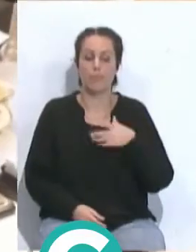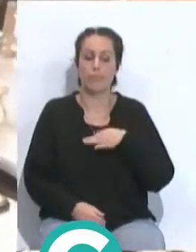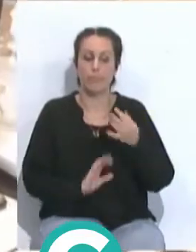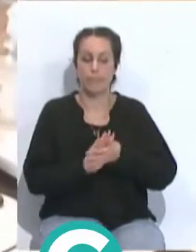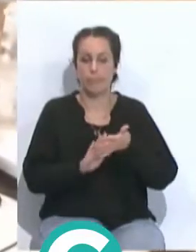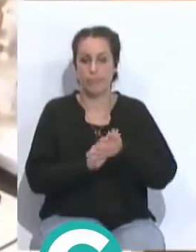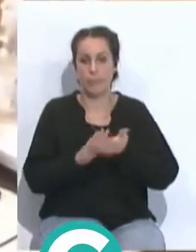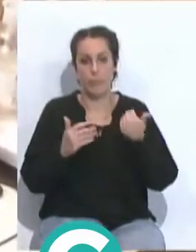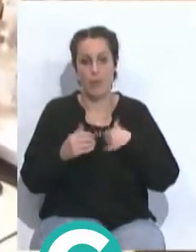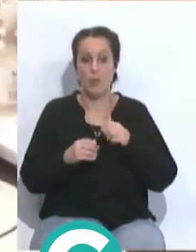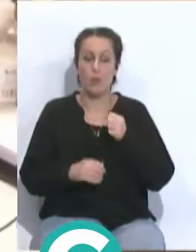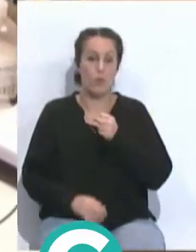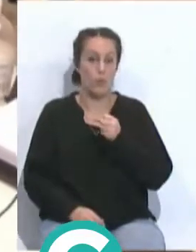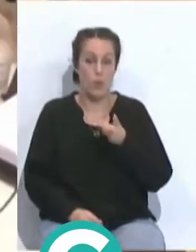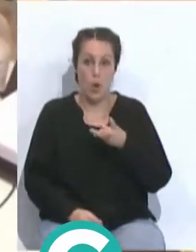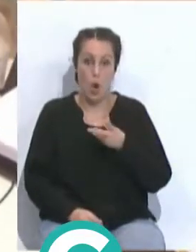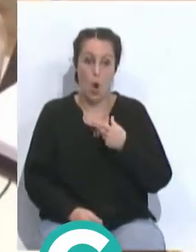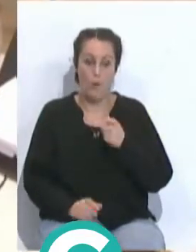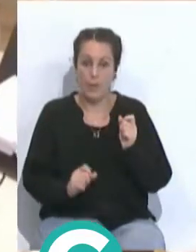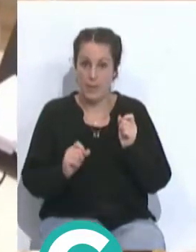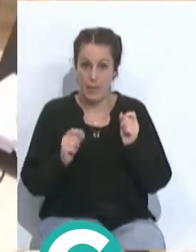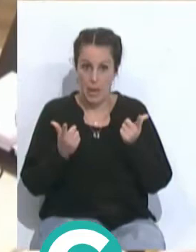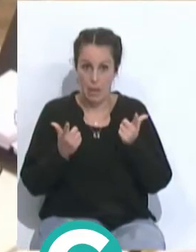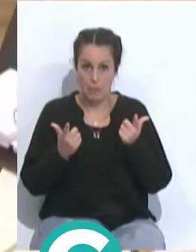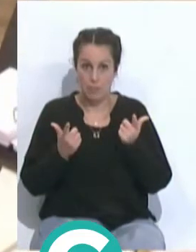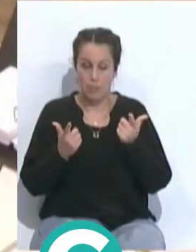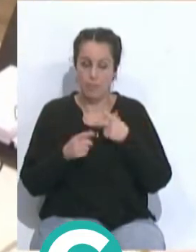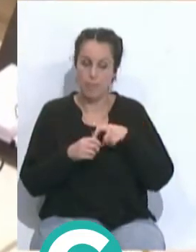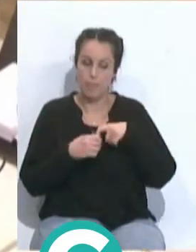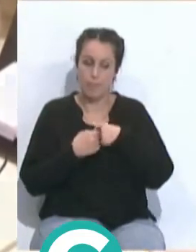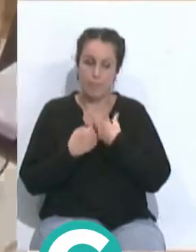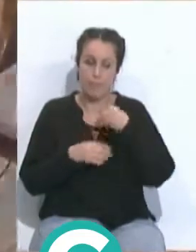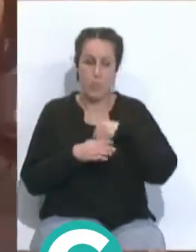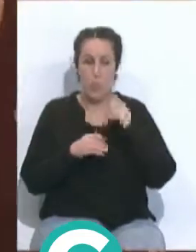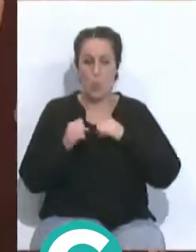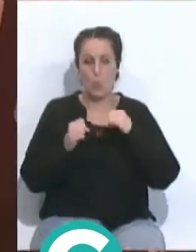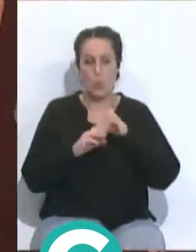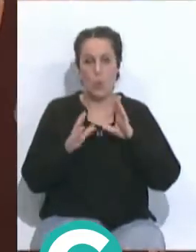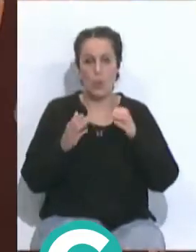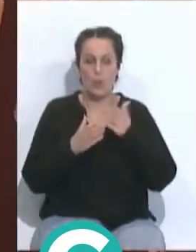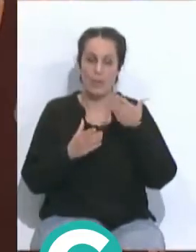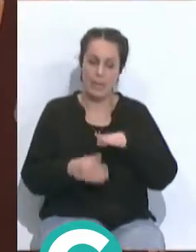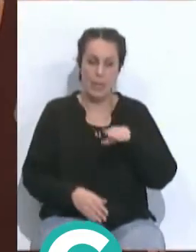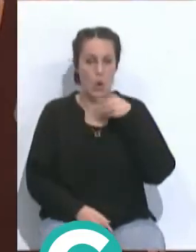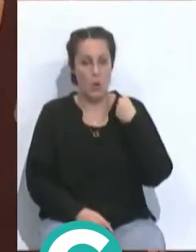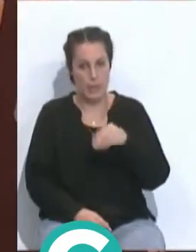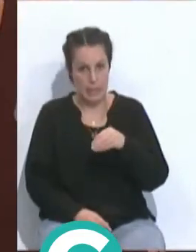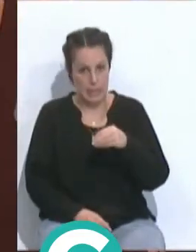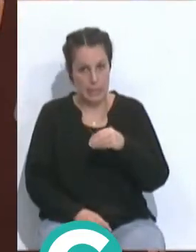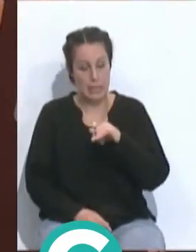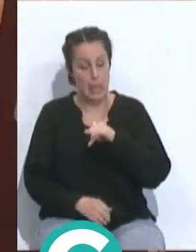estar hablando ya de un número definitivo de participantes en el concurso de agrupaciones infantiles, juveniles